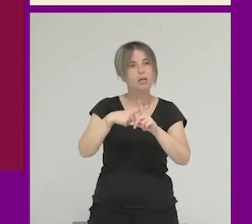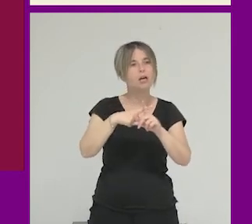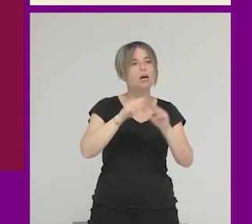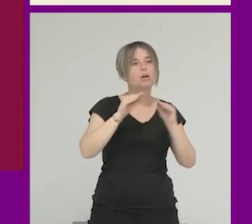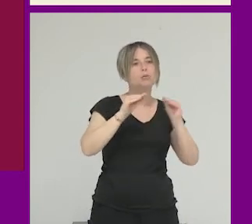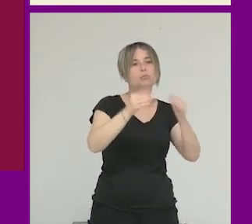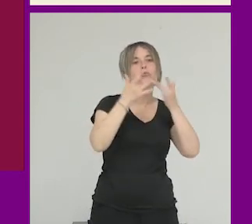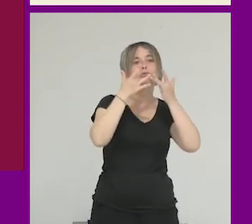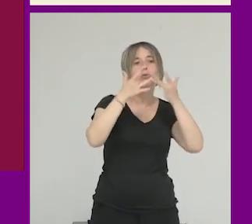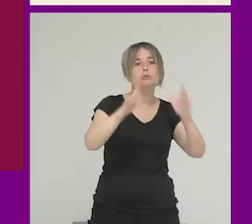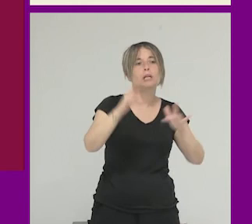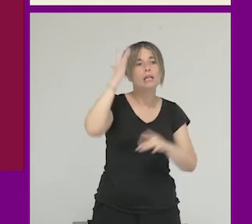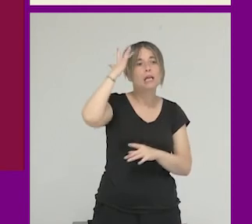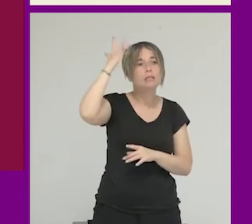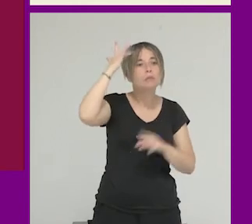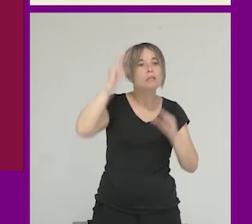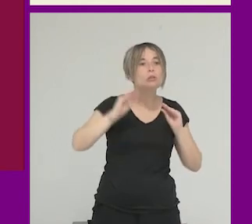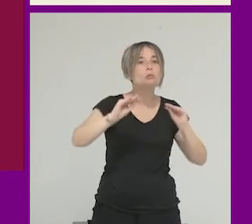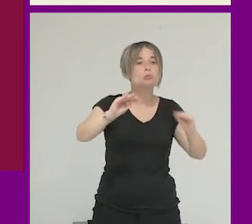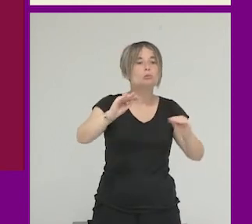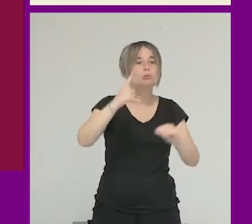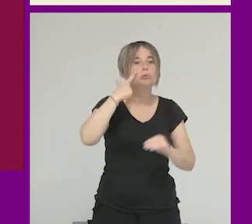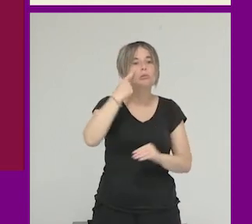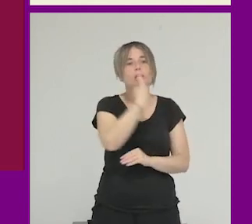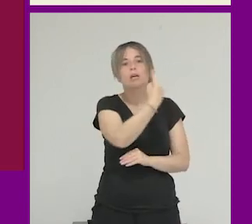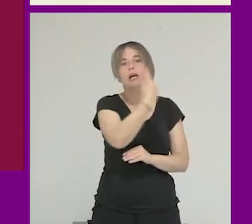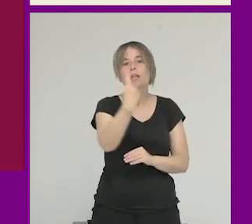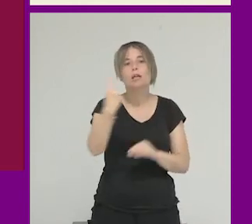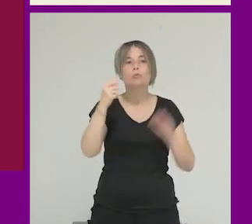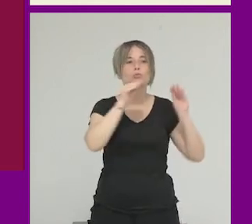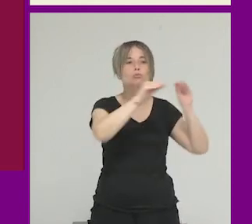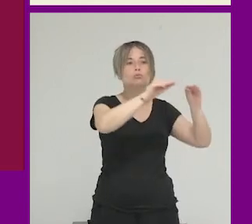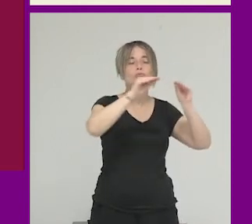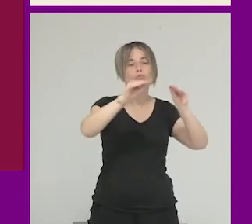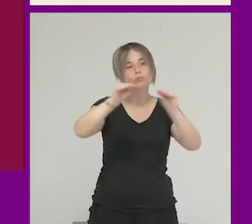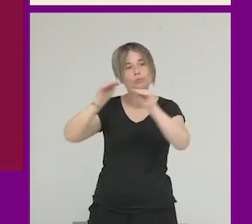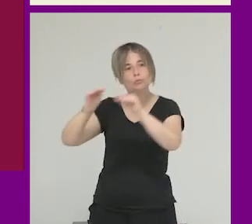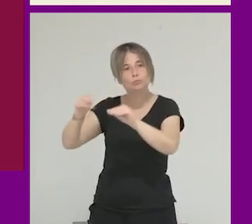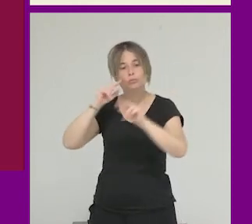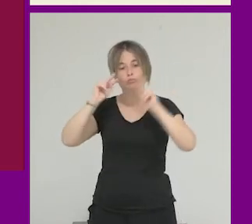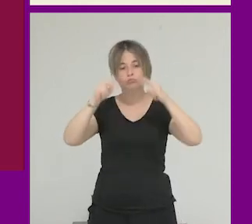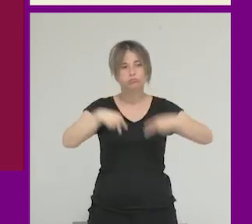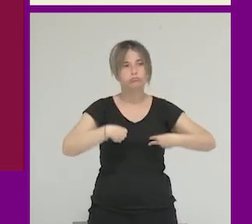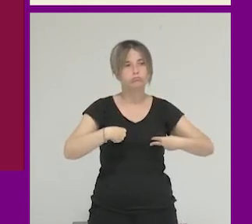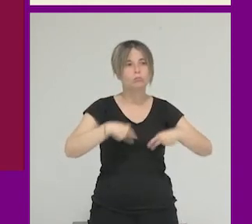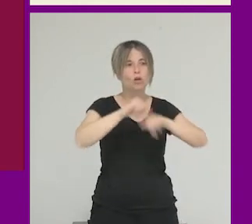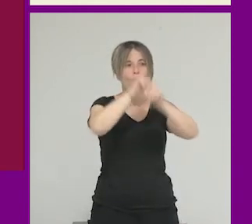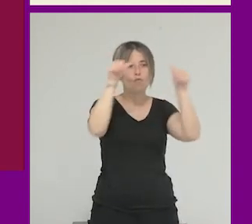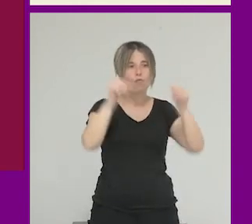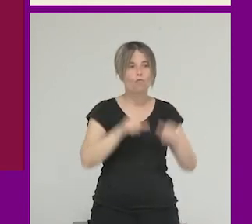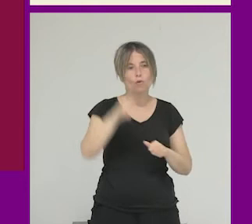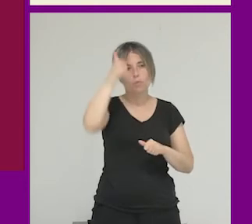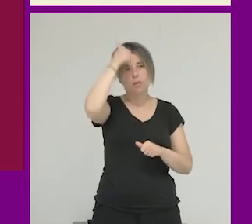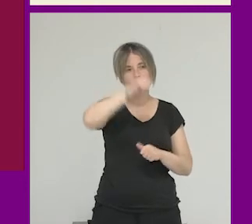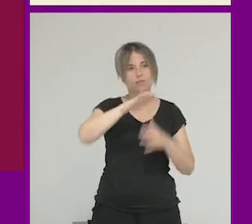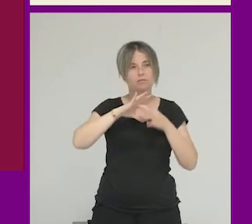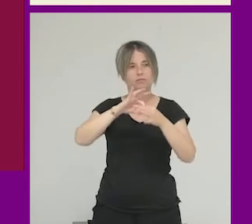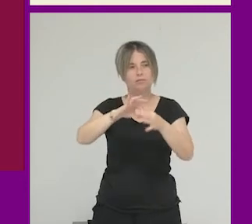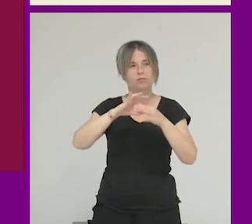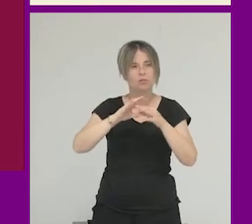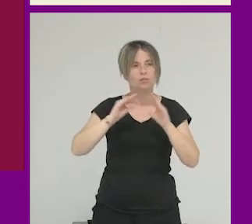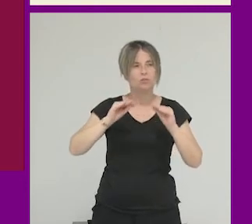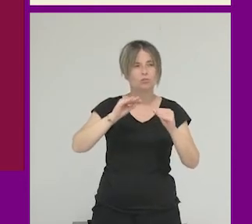subjektibo moduan, bai, eta bakoitza zerean izendatzen duen bere burua gizon moduan erlazion oso konplexu